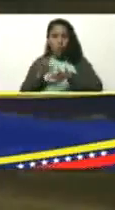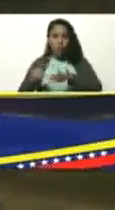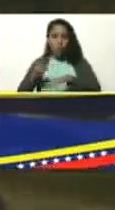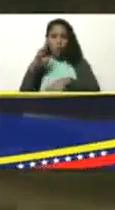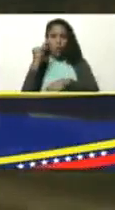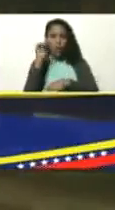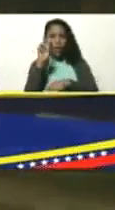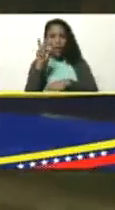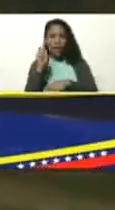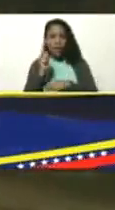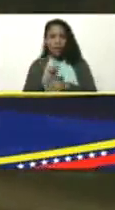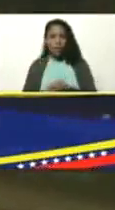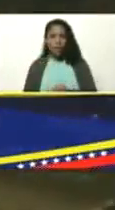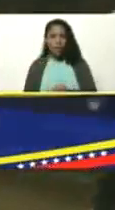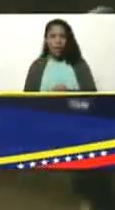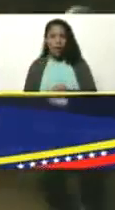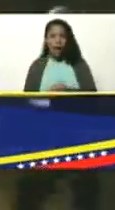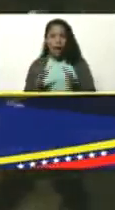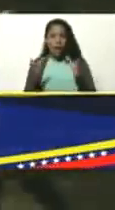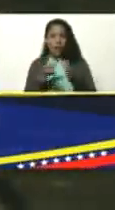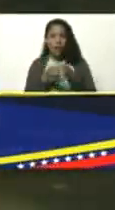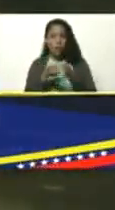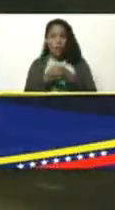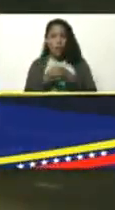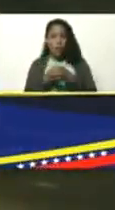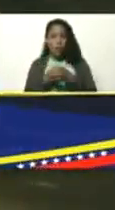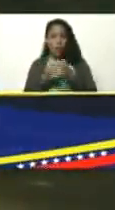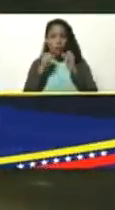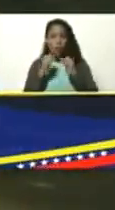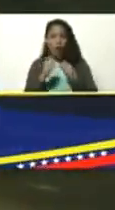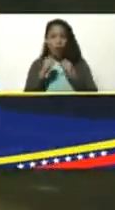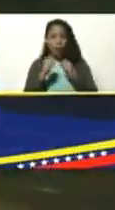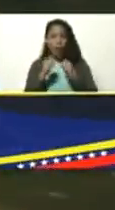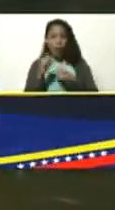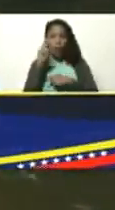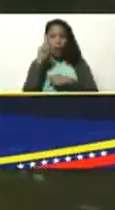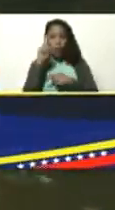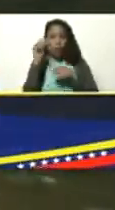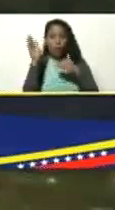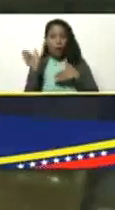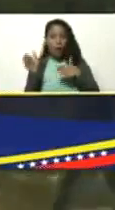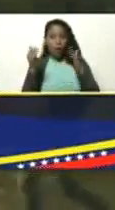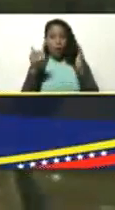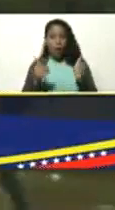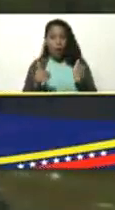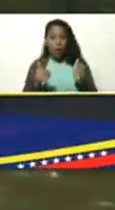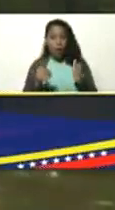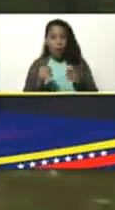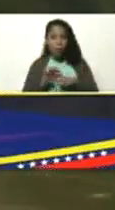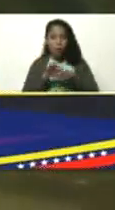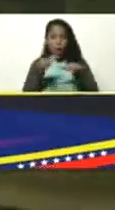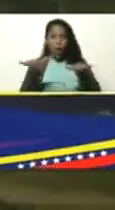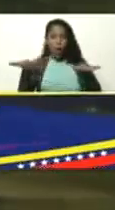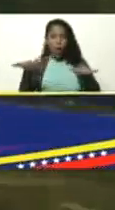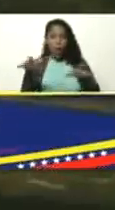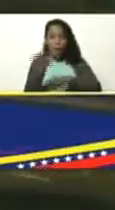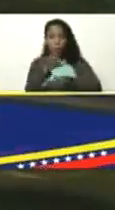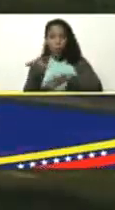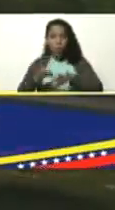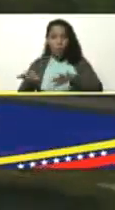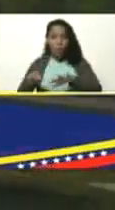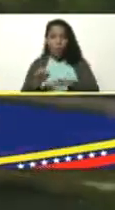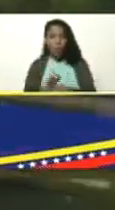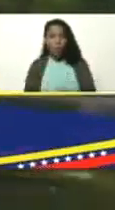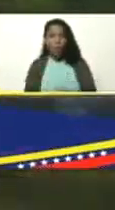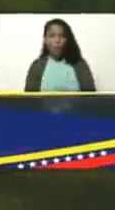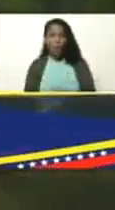en Bailadores, en la Quebrada La Batallera, la colmatación de uno de los cajones y el desborde de la quebrada, en el municipio Obispo Ramos